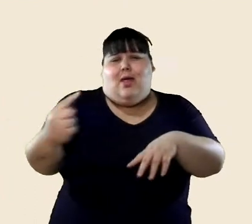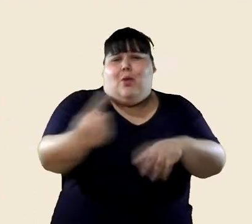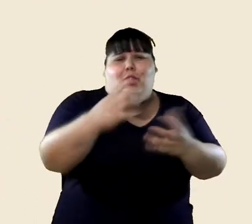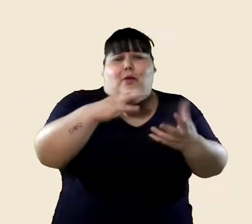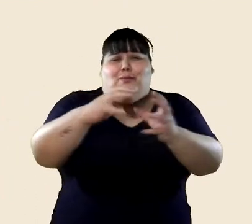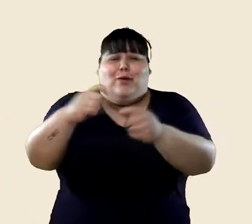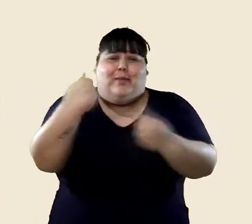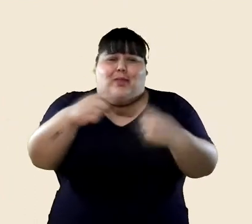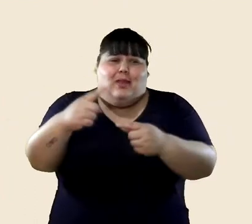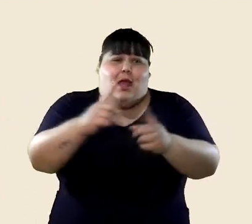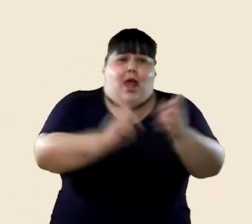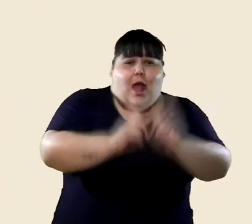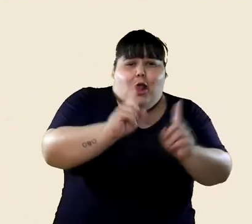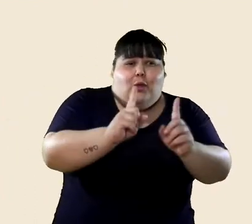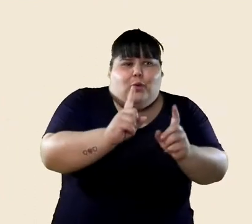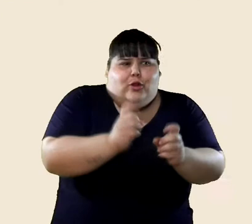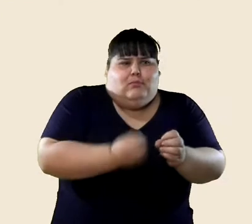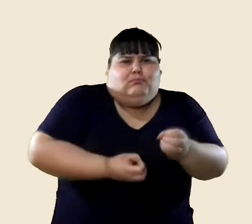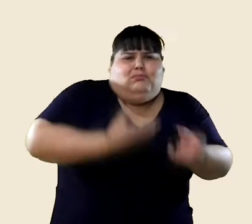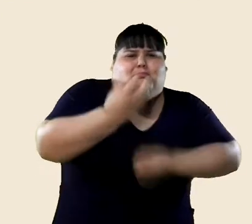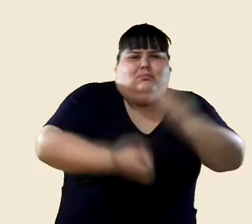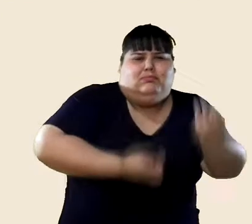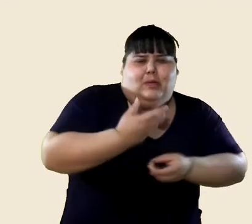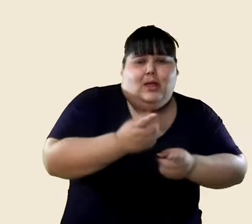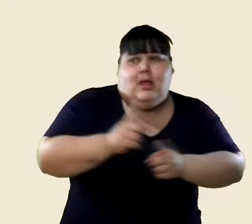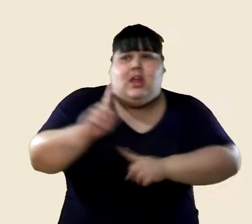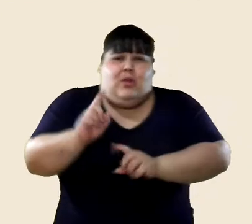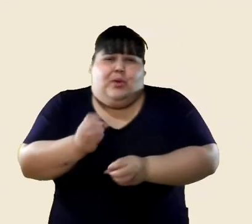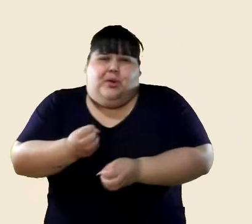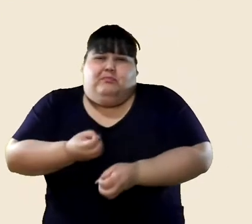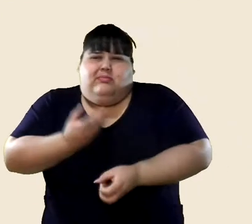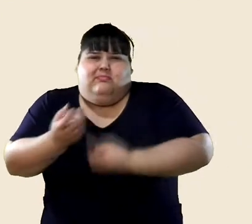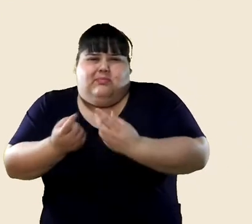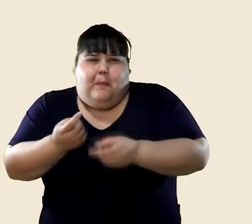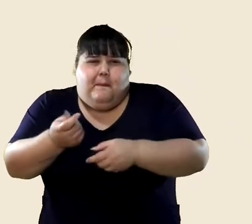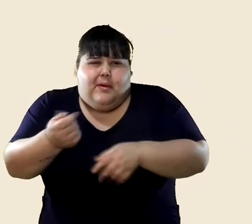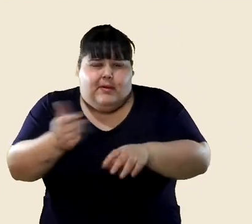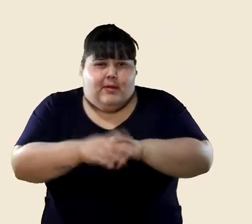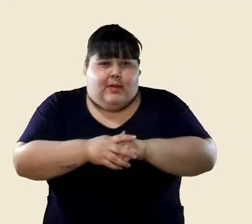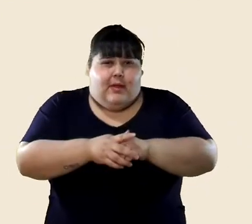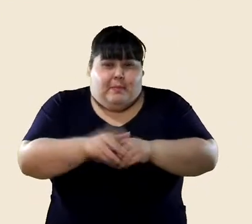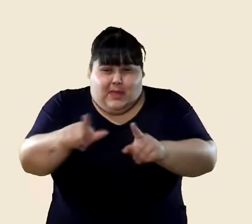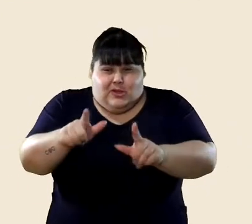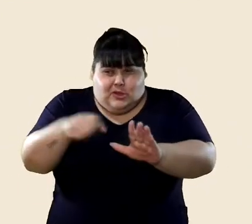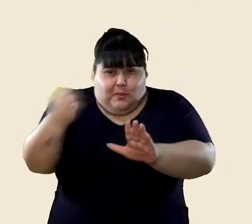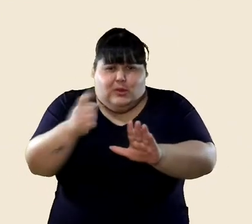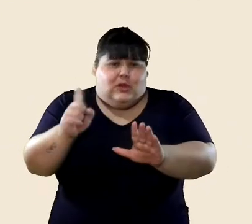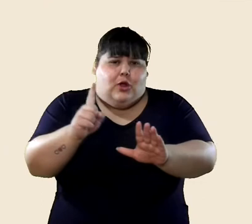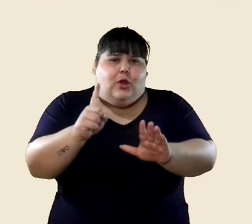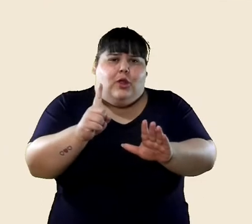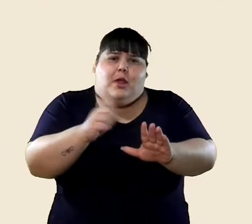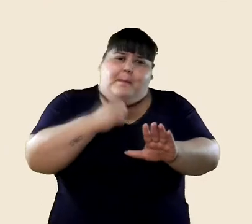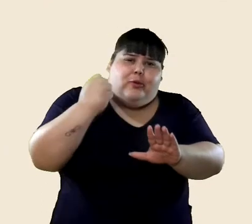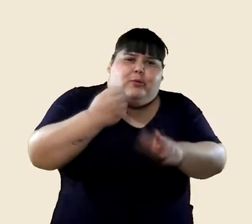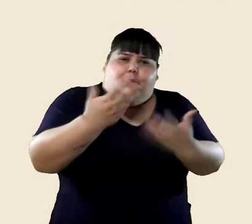más, algunos hablan menos, pero no se trata tanto de la cantidad de palabras, sino de poder decir cosas, de decir las cosas